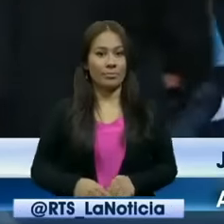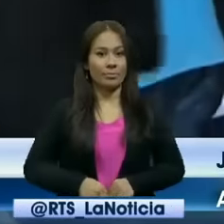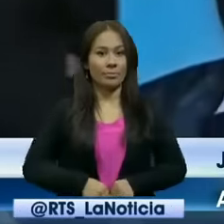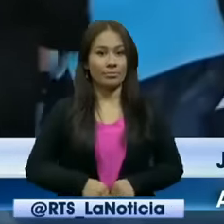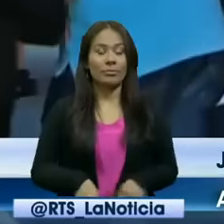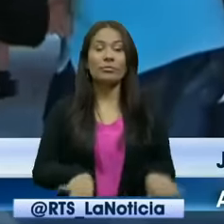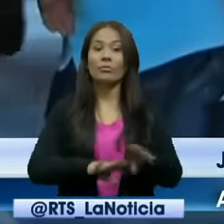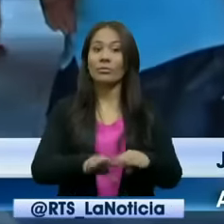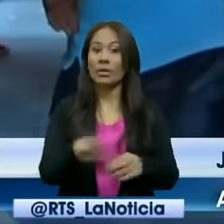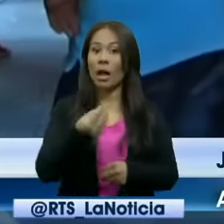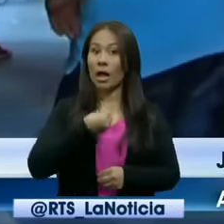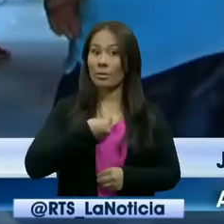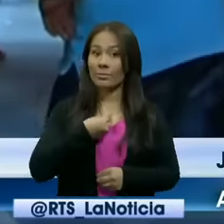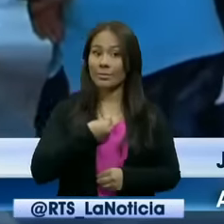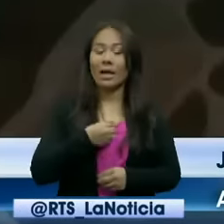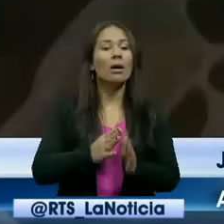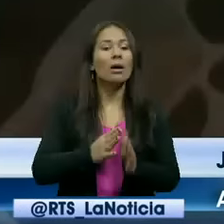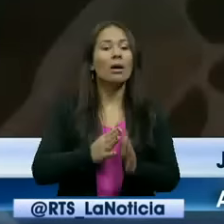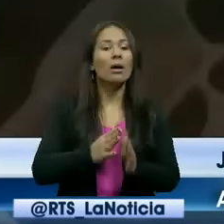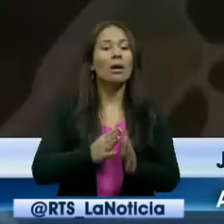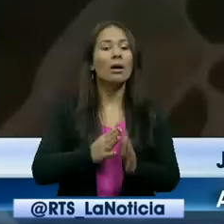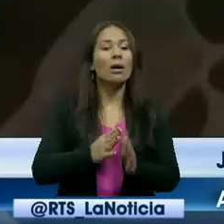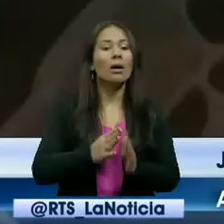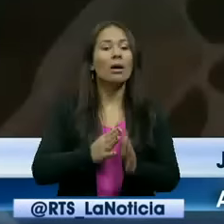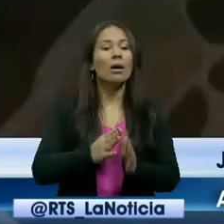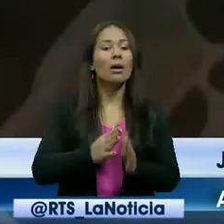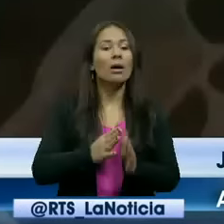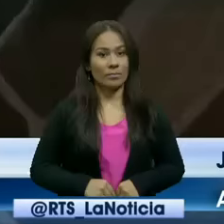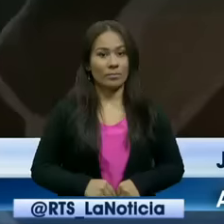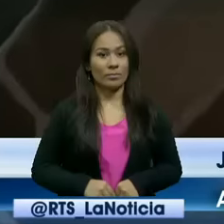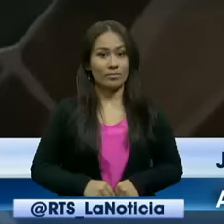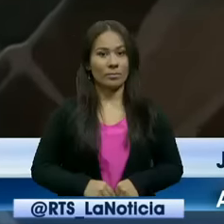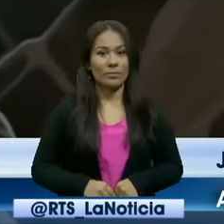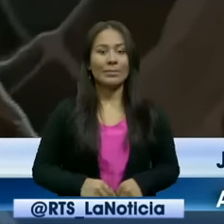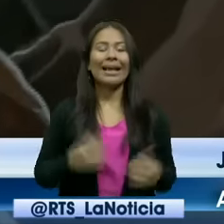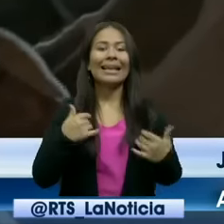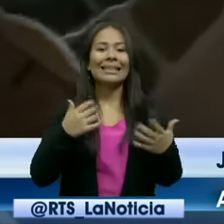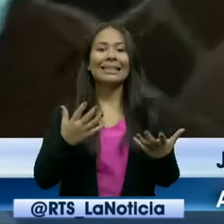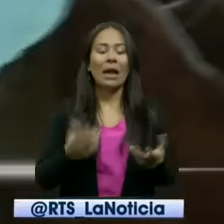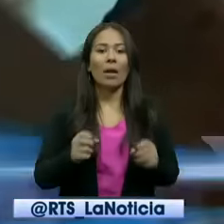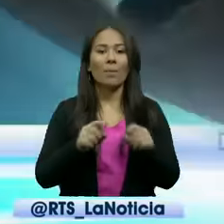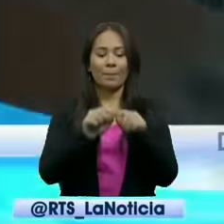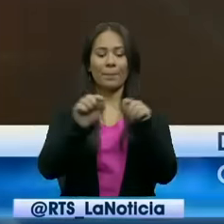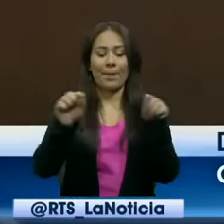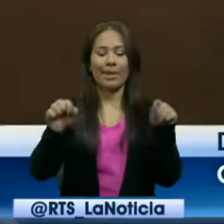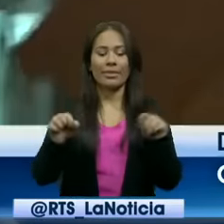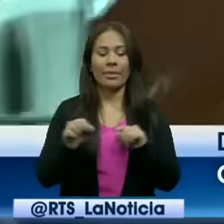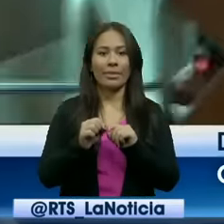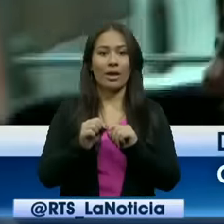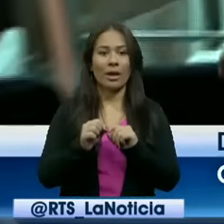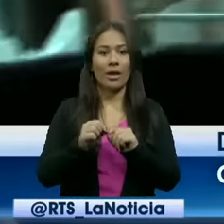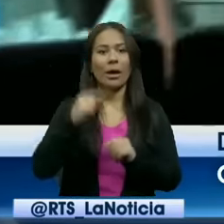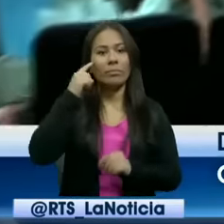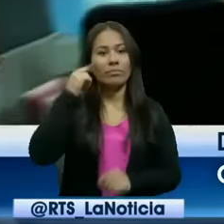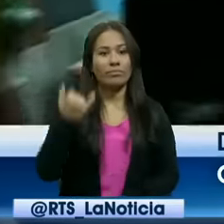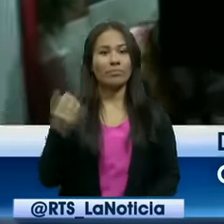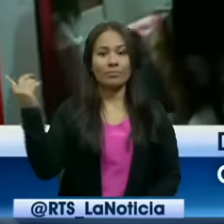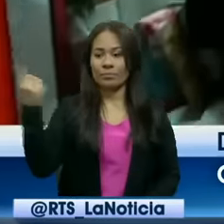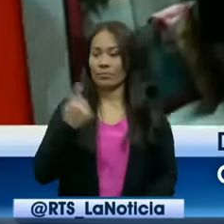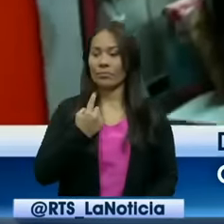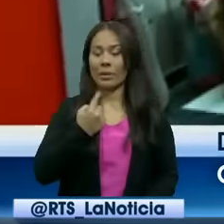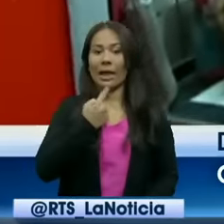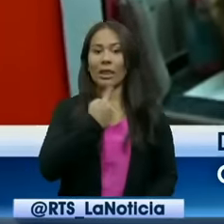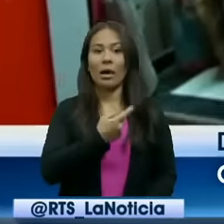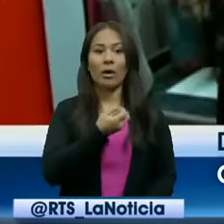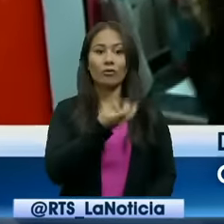virtud que se había solicitado dicha medida a fin de proceder a la aprehensión de una ciudadana